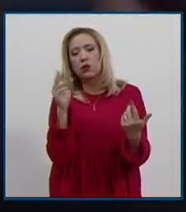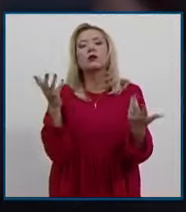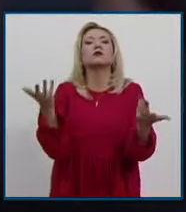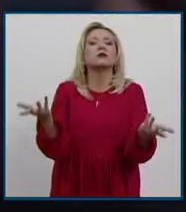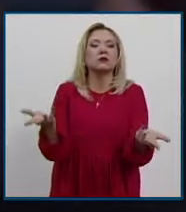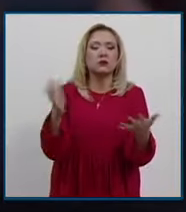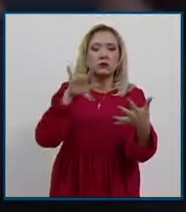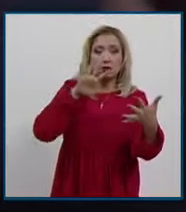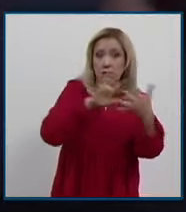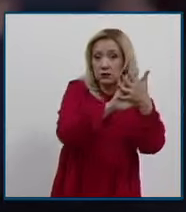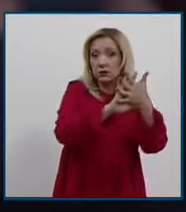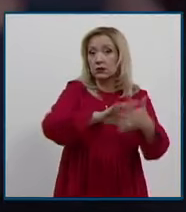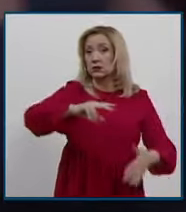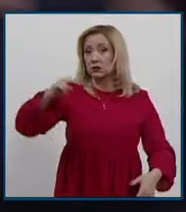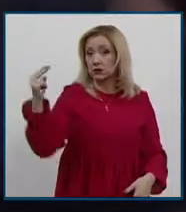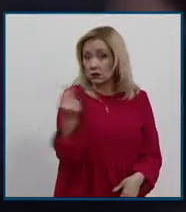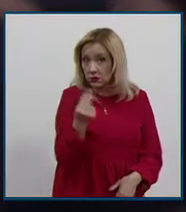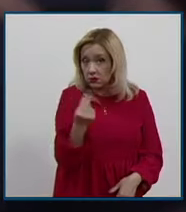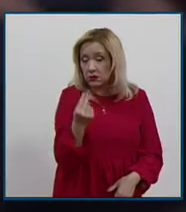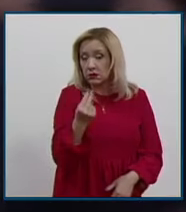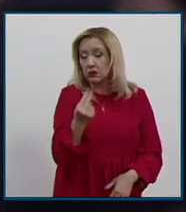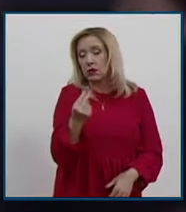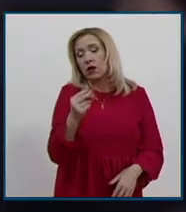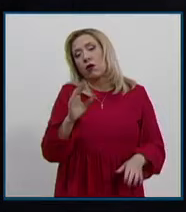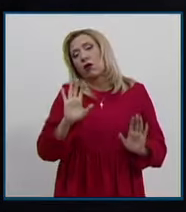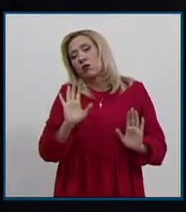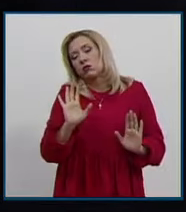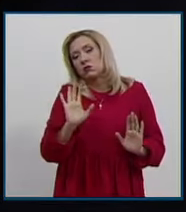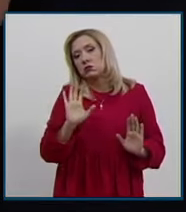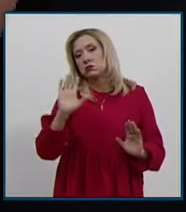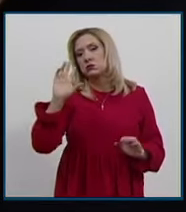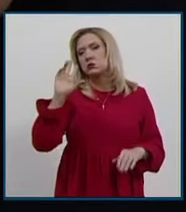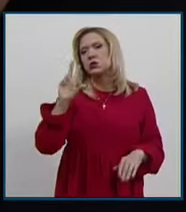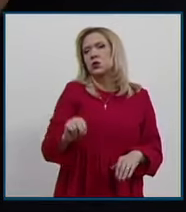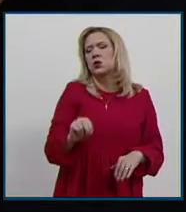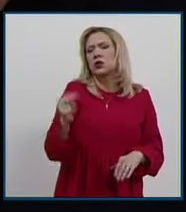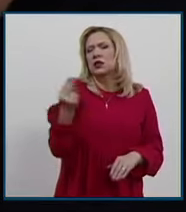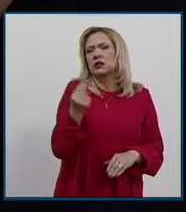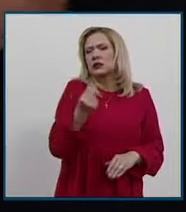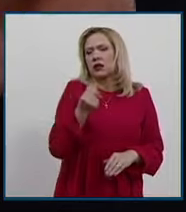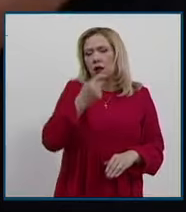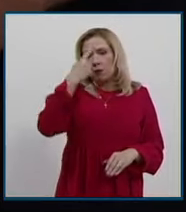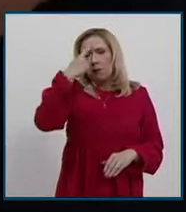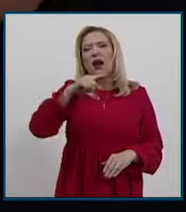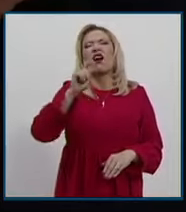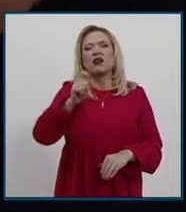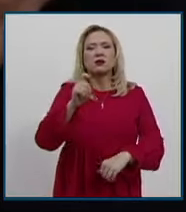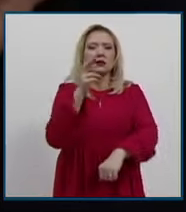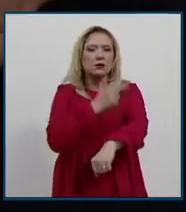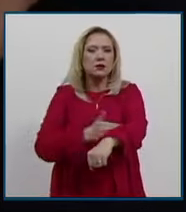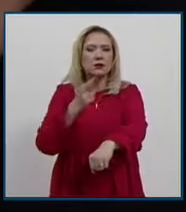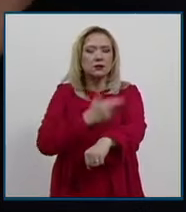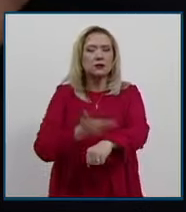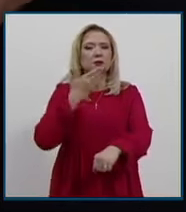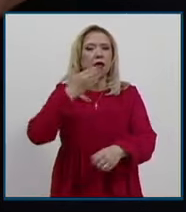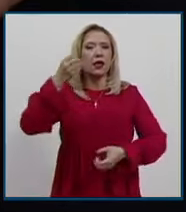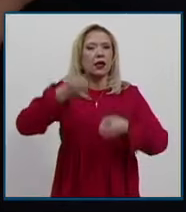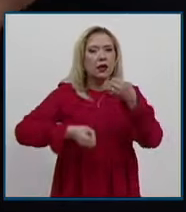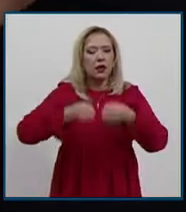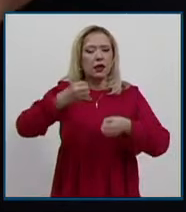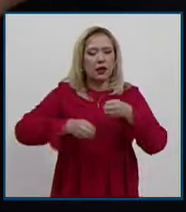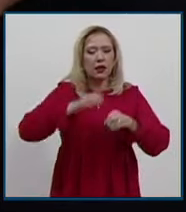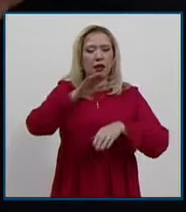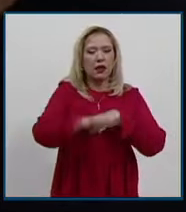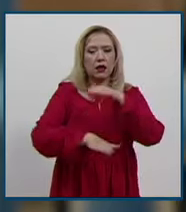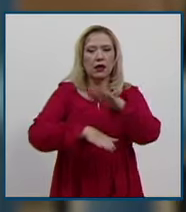ver si la medida es necesaria proporcional e idónea para garantizar la buena marcha del proceso para evitar que el imputado